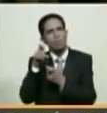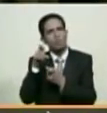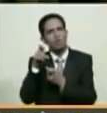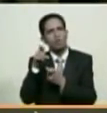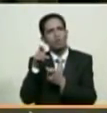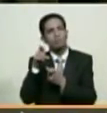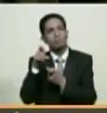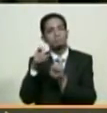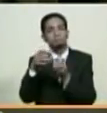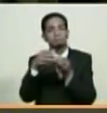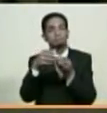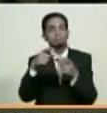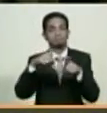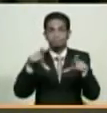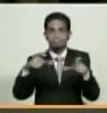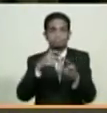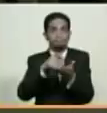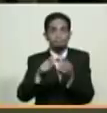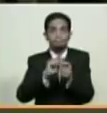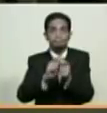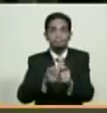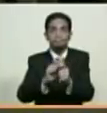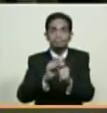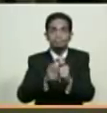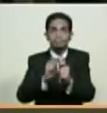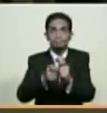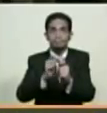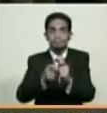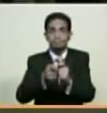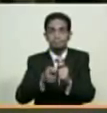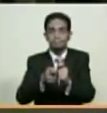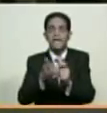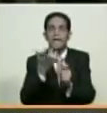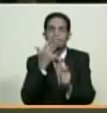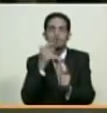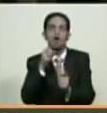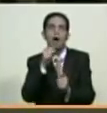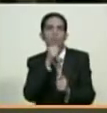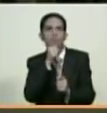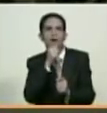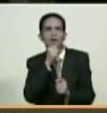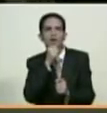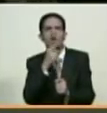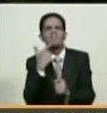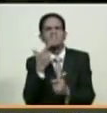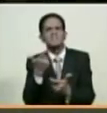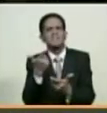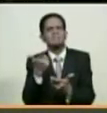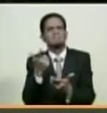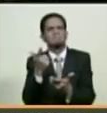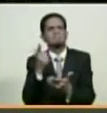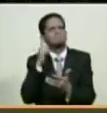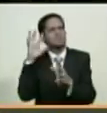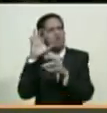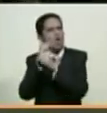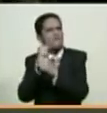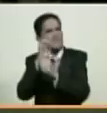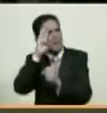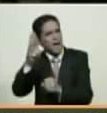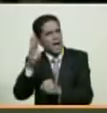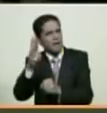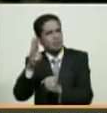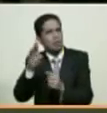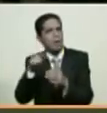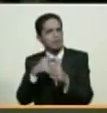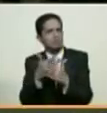en efectivo, toda vez que los jubilados y pensionados siempre manifiestan que no confían en los bancos, entonces